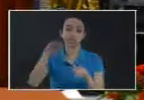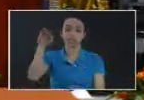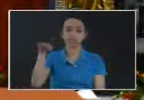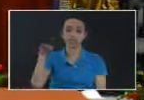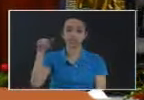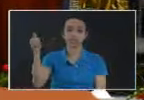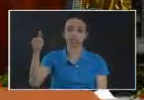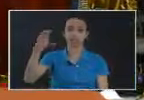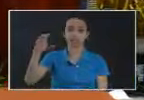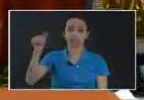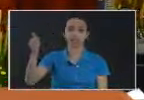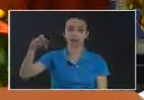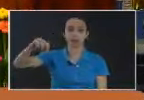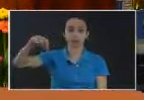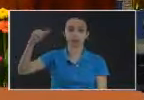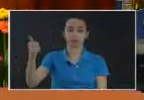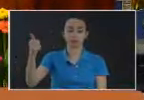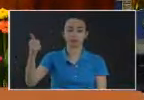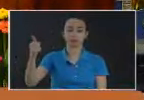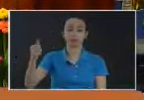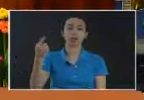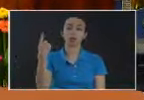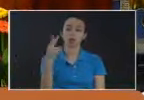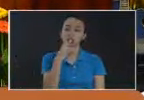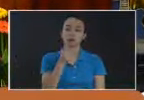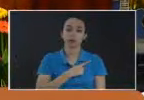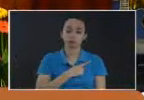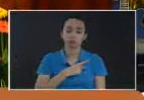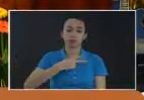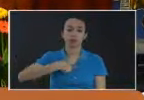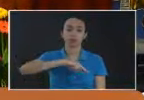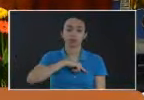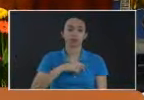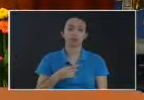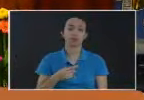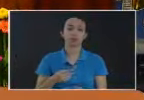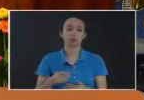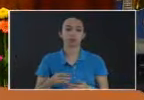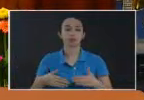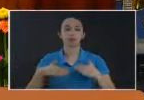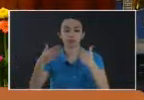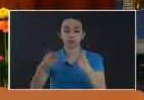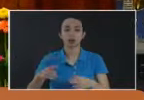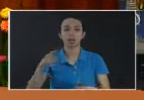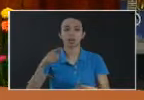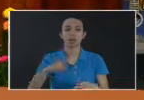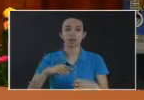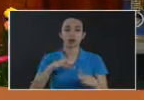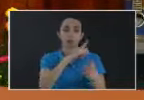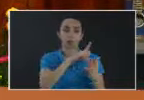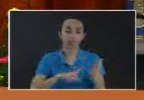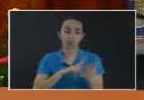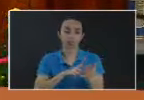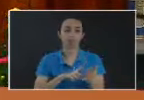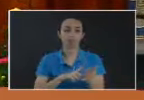Un hermano nos prestó su finca y nos fuimos a pasar allá el 24. Allá fuimos a quemar cohetes, darnos el abrazo.